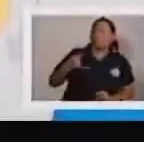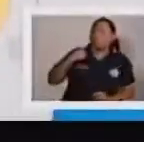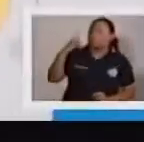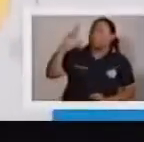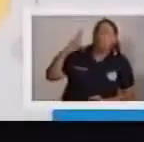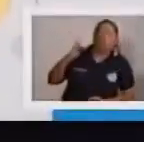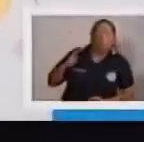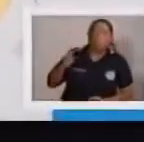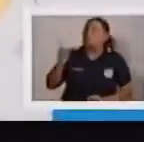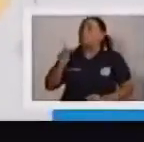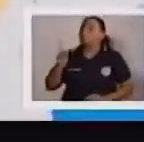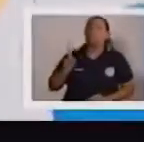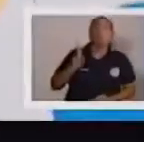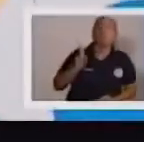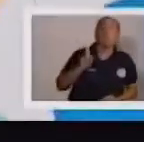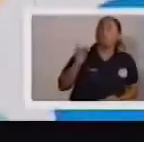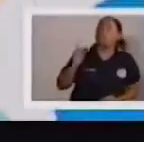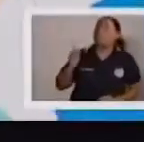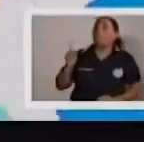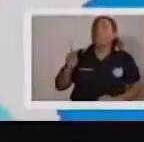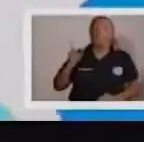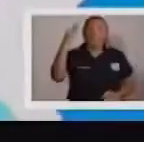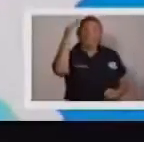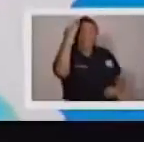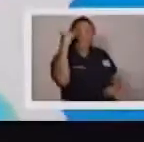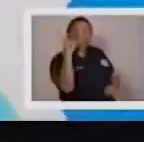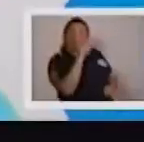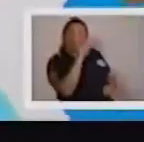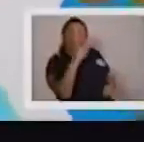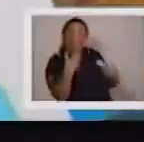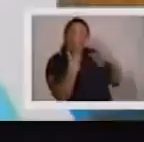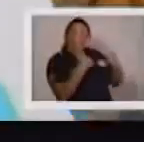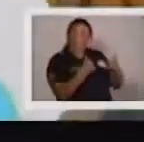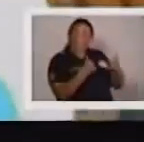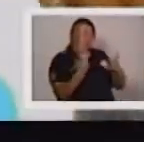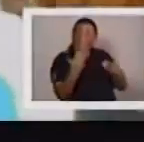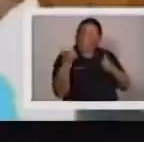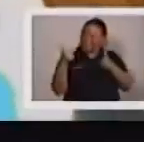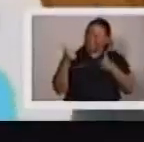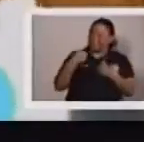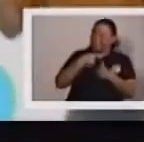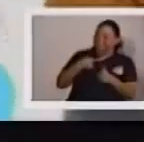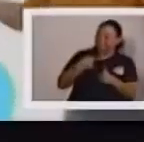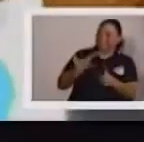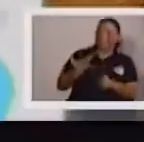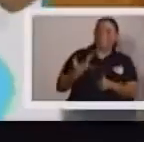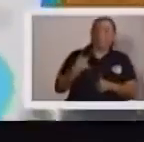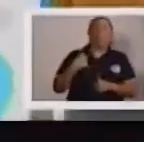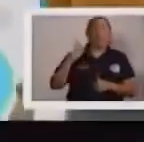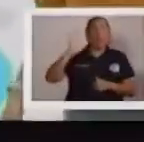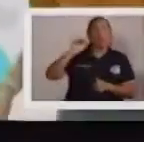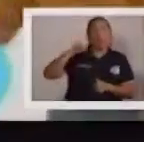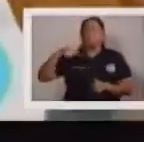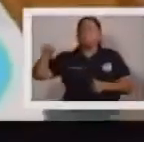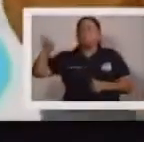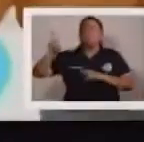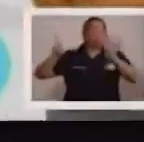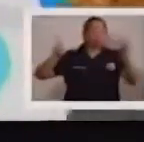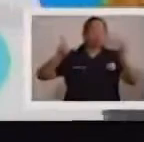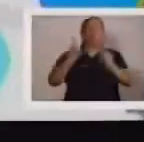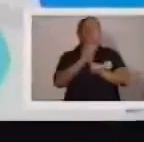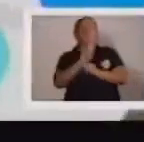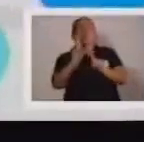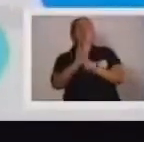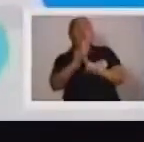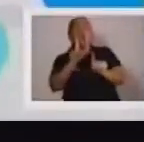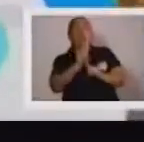¿Laura? ¿Laura? ¿Dónde estás? Hola, Pollo, aquí estoy. Gusto saludarte. Gusto en saludarte. Ya me voy. Yo